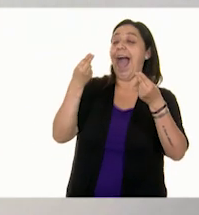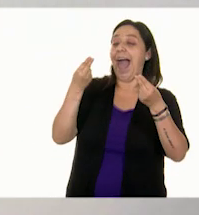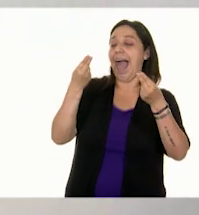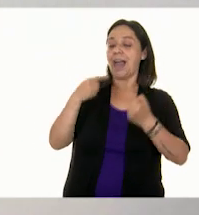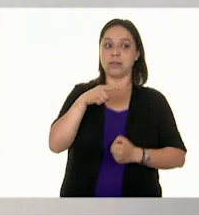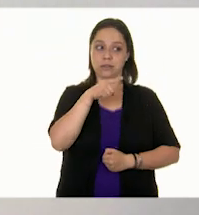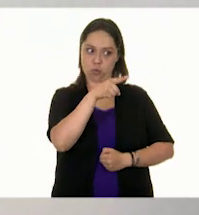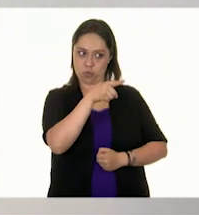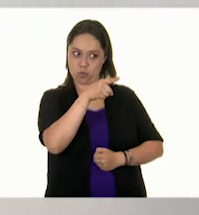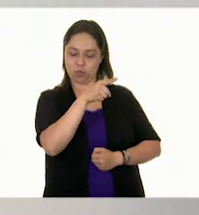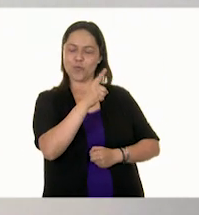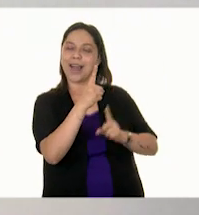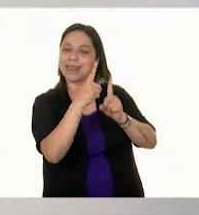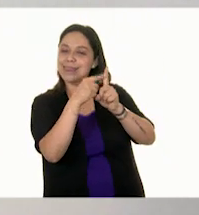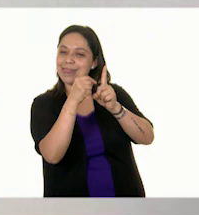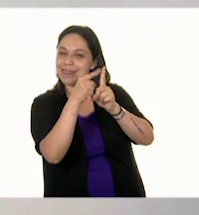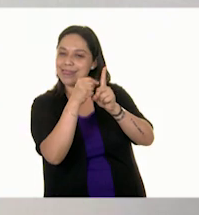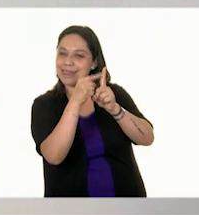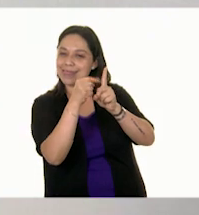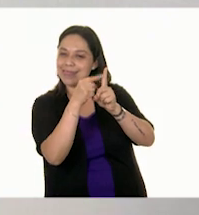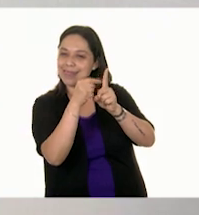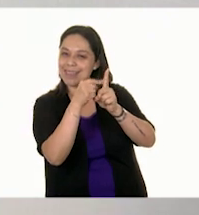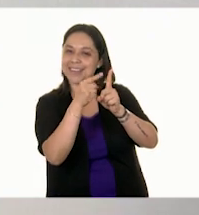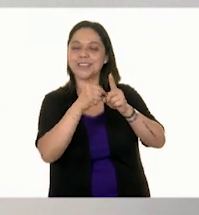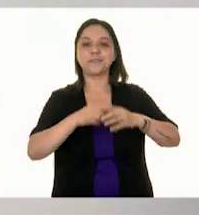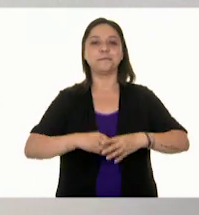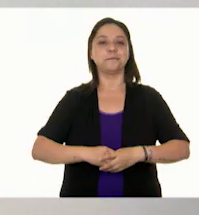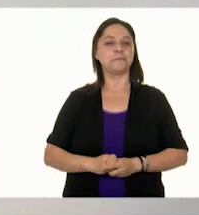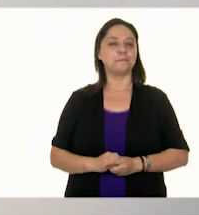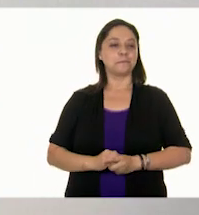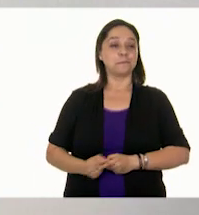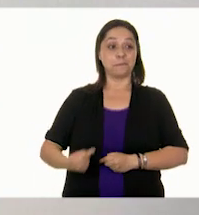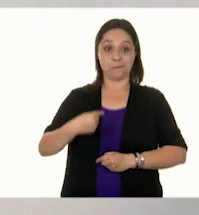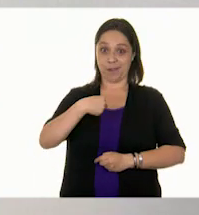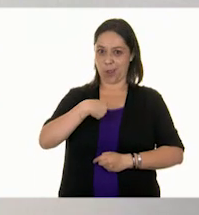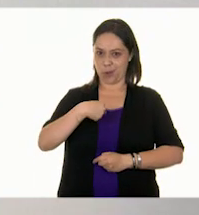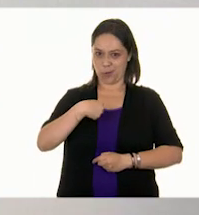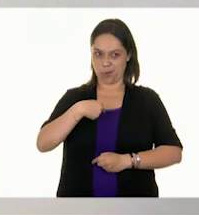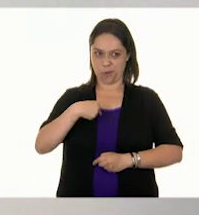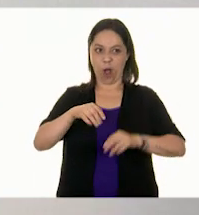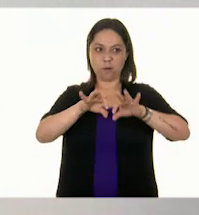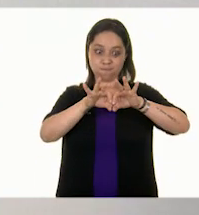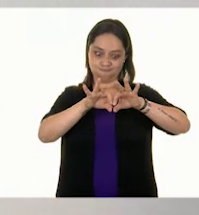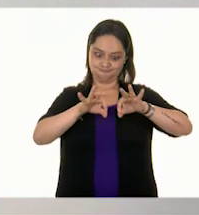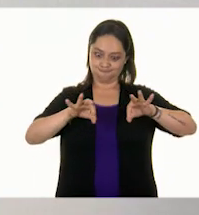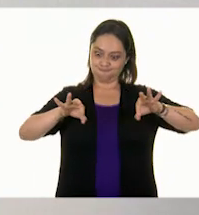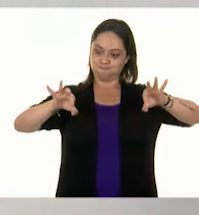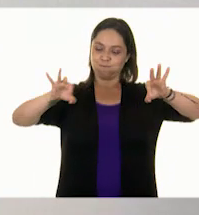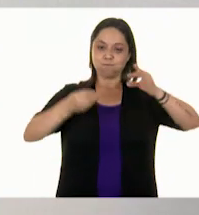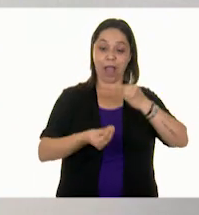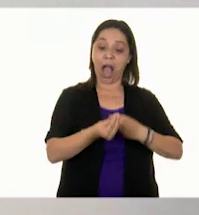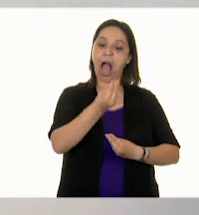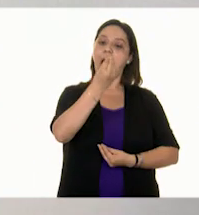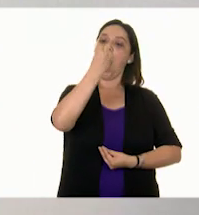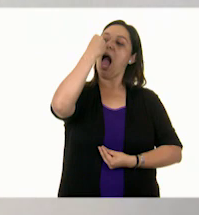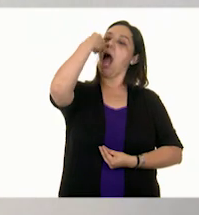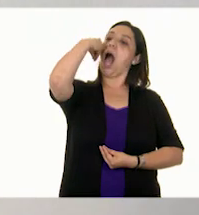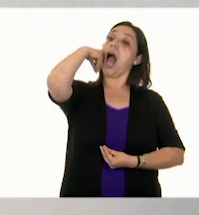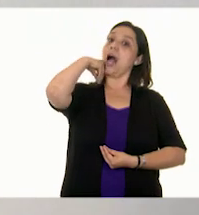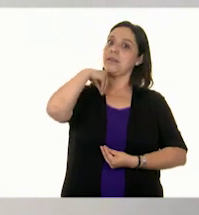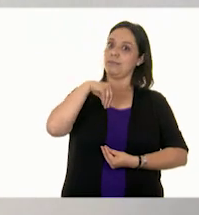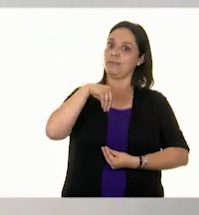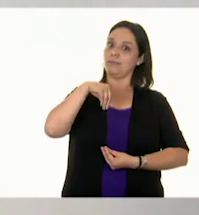tú chiste, yo salchichón, ham,